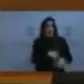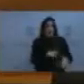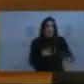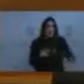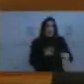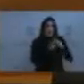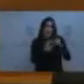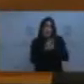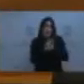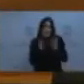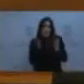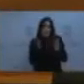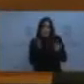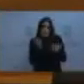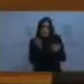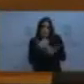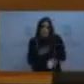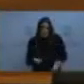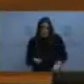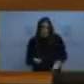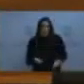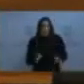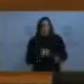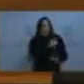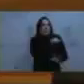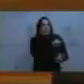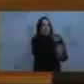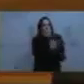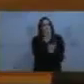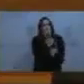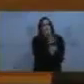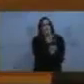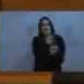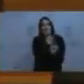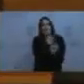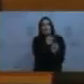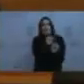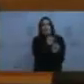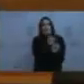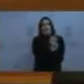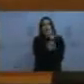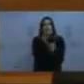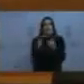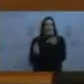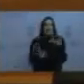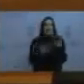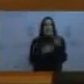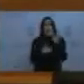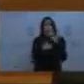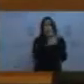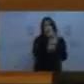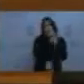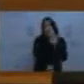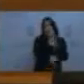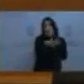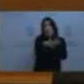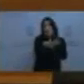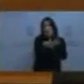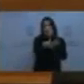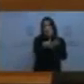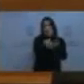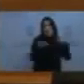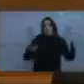defendía al Partido Popular, y no contento con el absurdo de defender ustedes con las mismas palabras que defendíamos nosotros nuestra ley, defienden a ustedes ahora